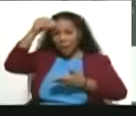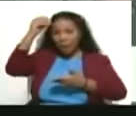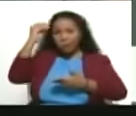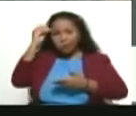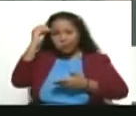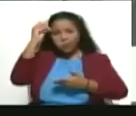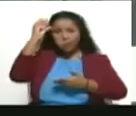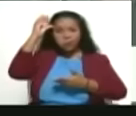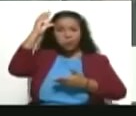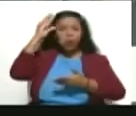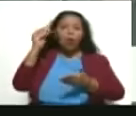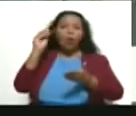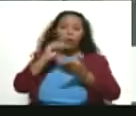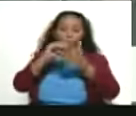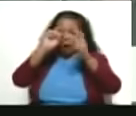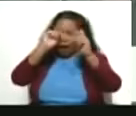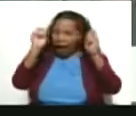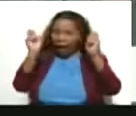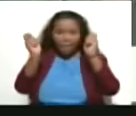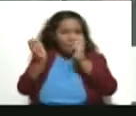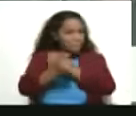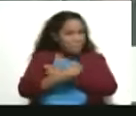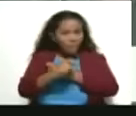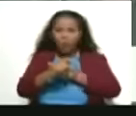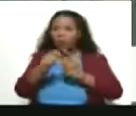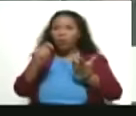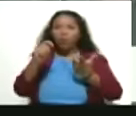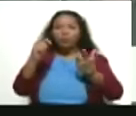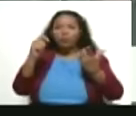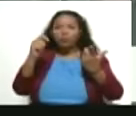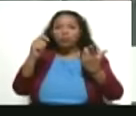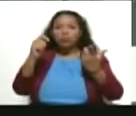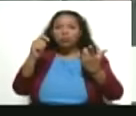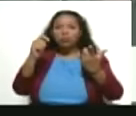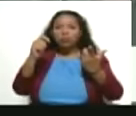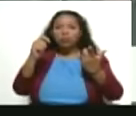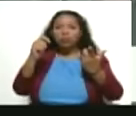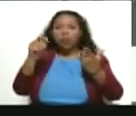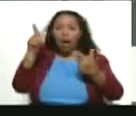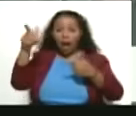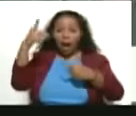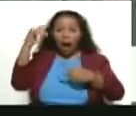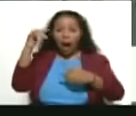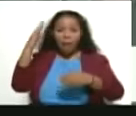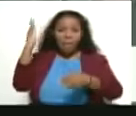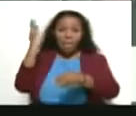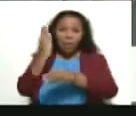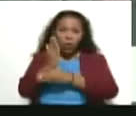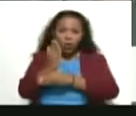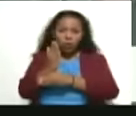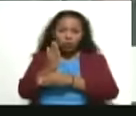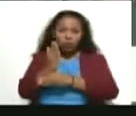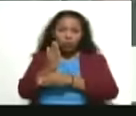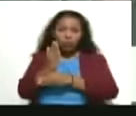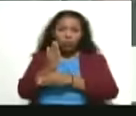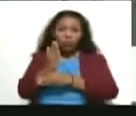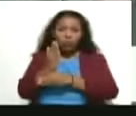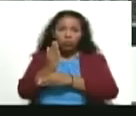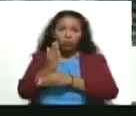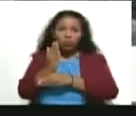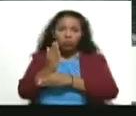para su redención en relación a las penas a las cuales ellos han sido, pues, sancionados, y también, por